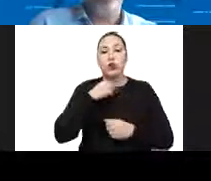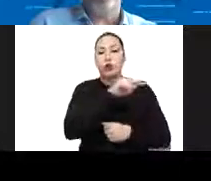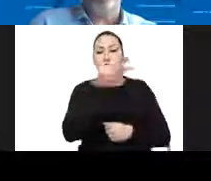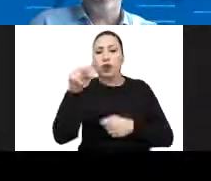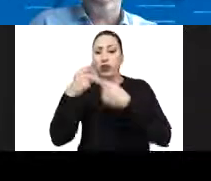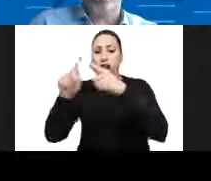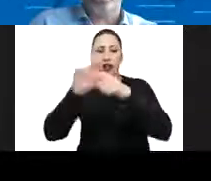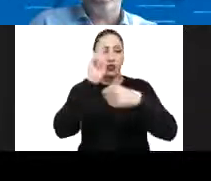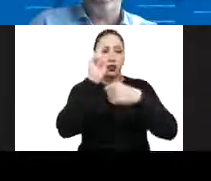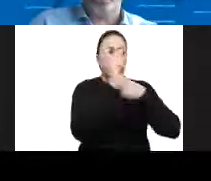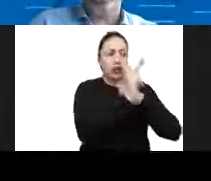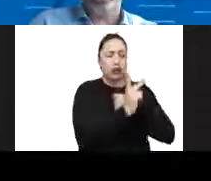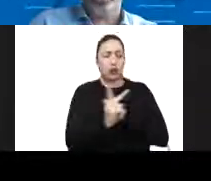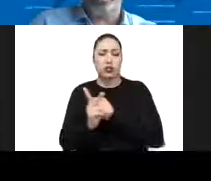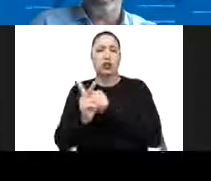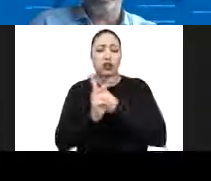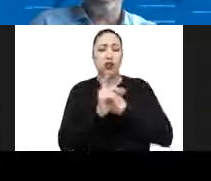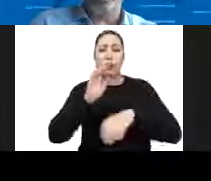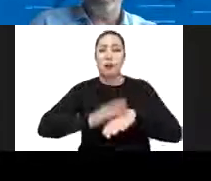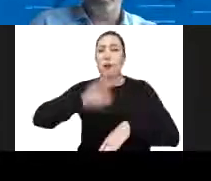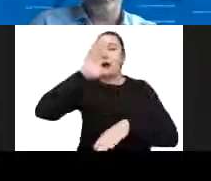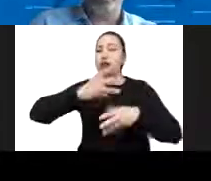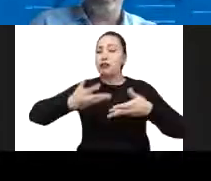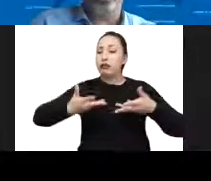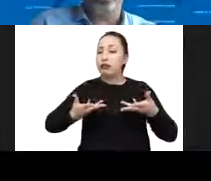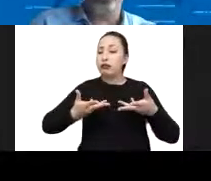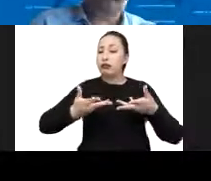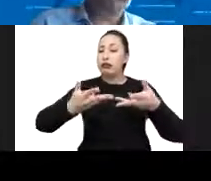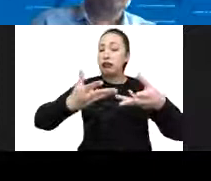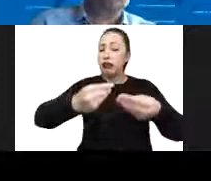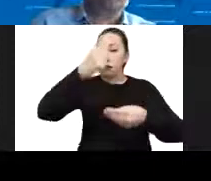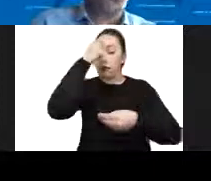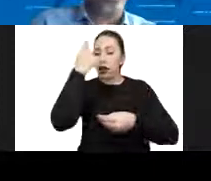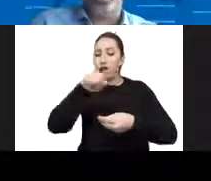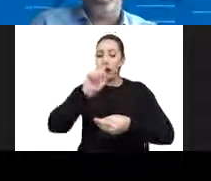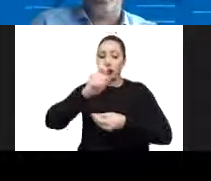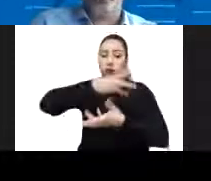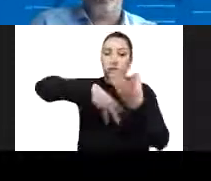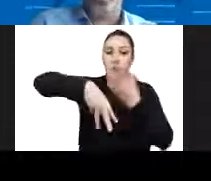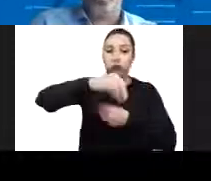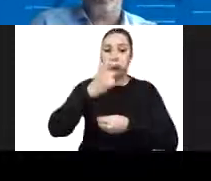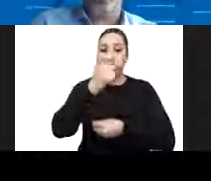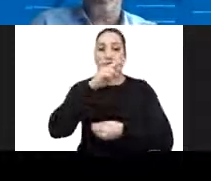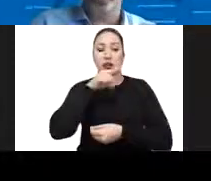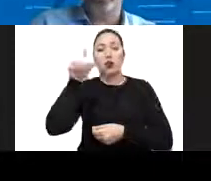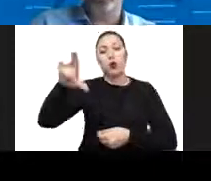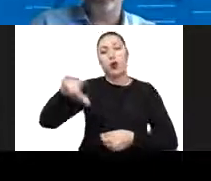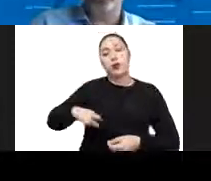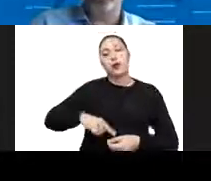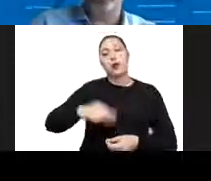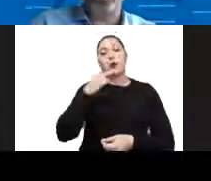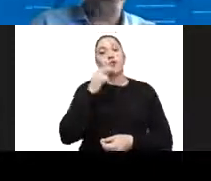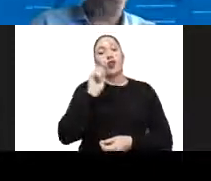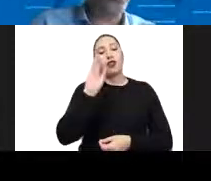nuestros, la gran cantidad de gastos o de inversiones en el sector viene del gasto público, ¿no? Un